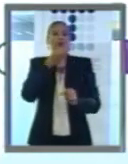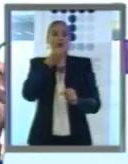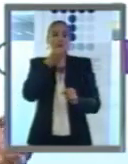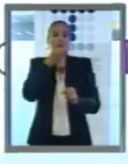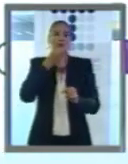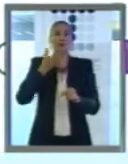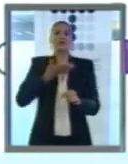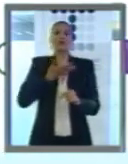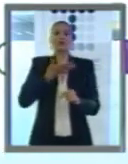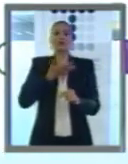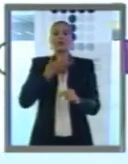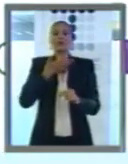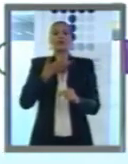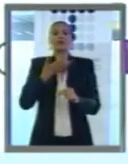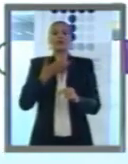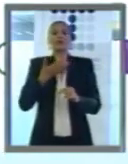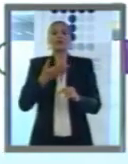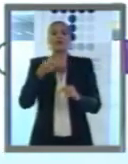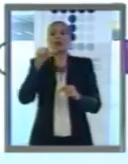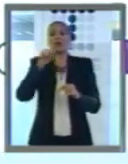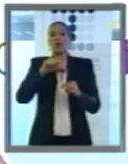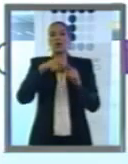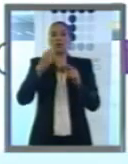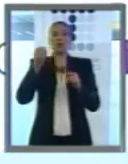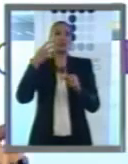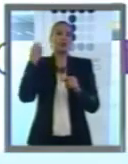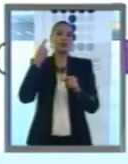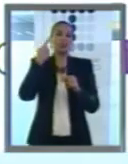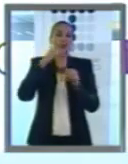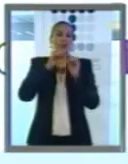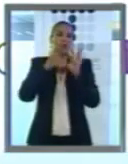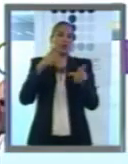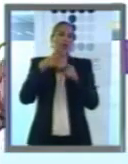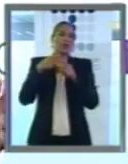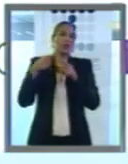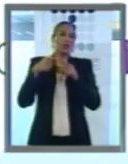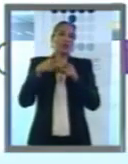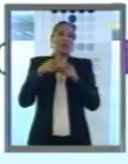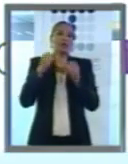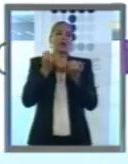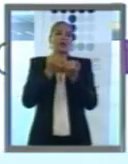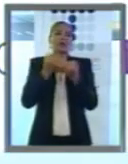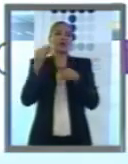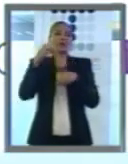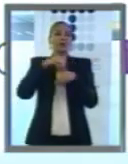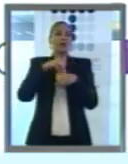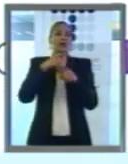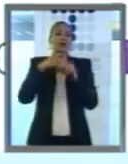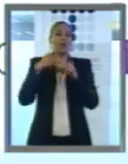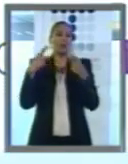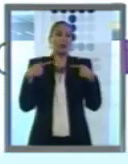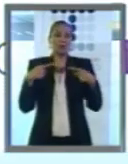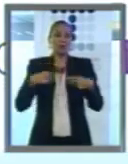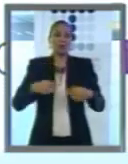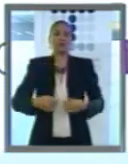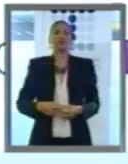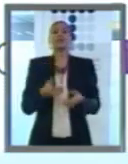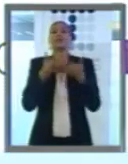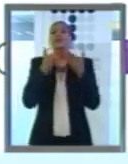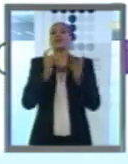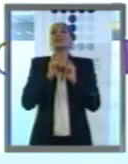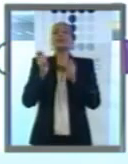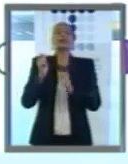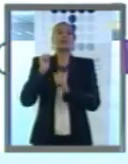que tendrán en este panel para incorporar también las posiciones del público. Bien, ahora doy